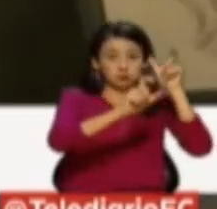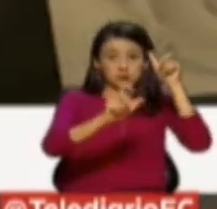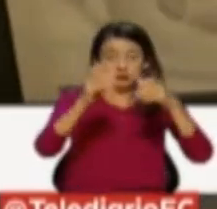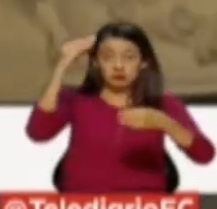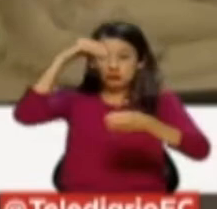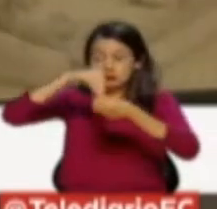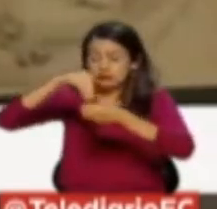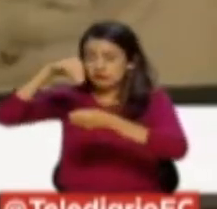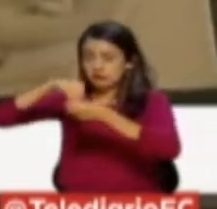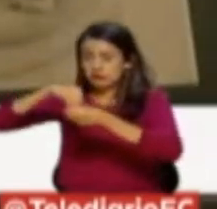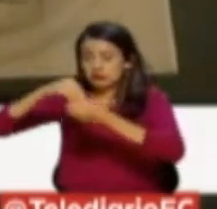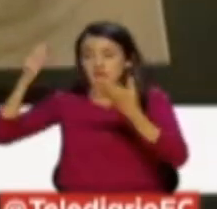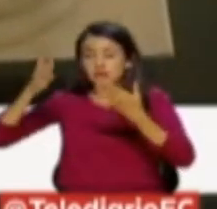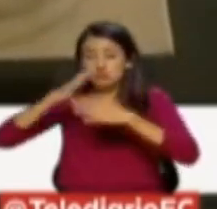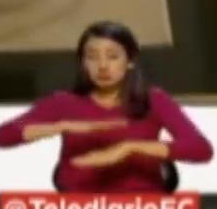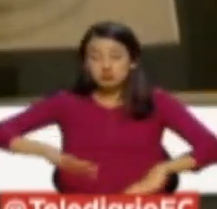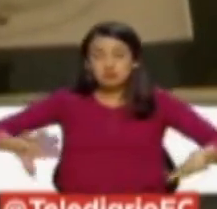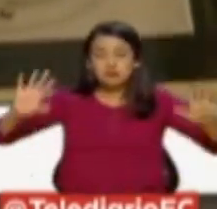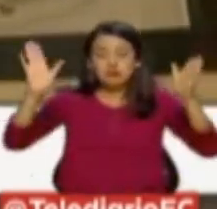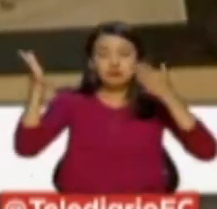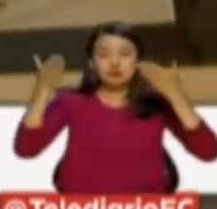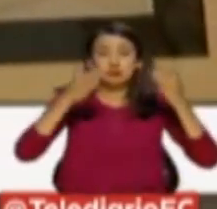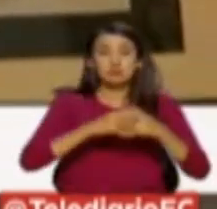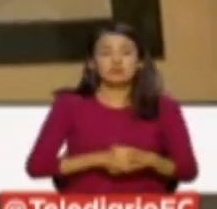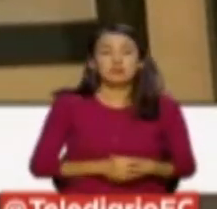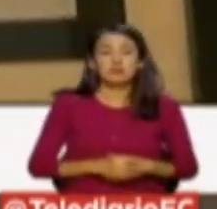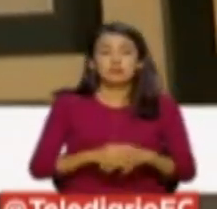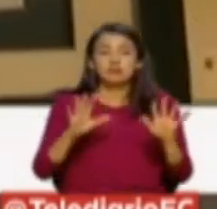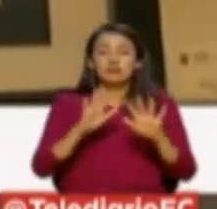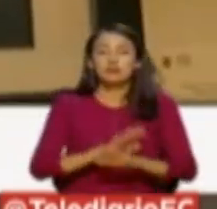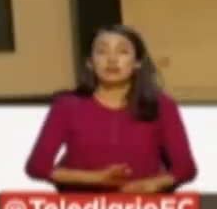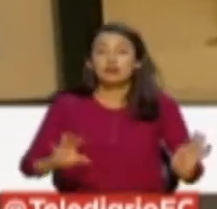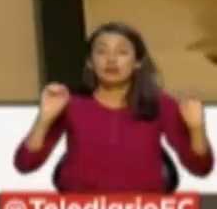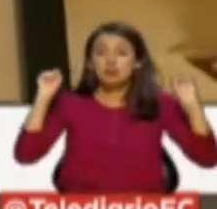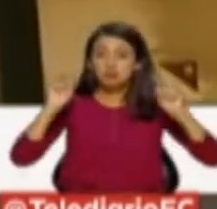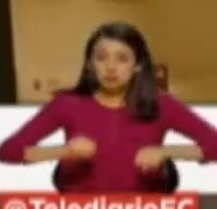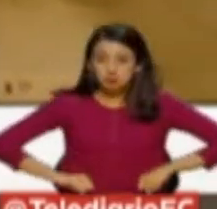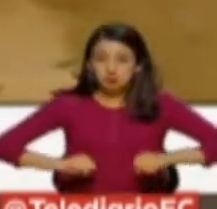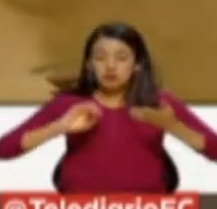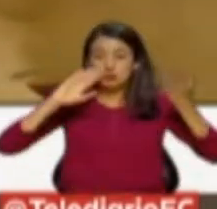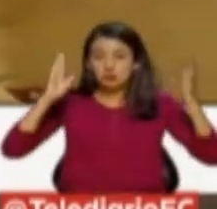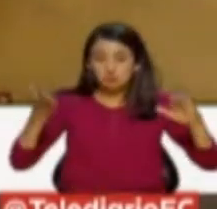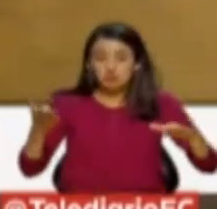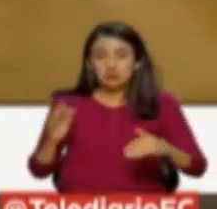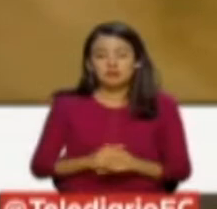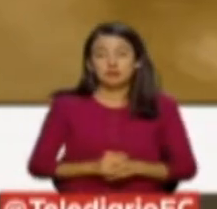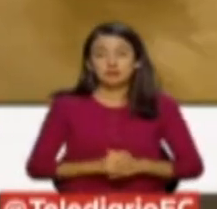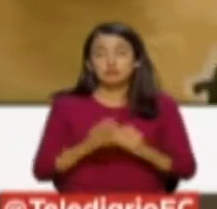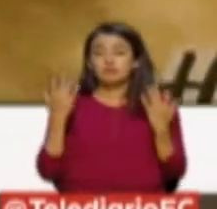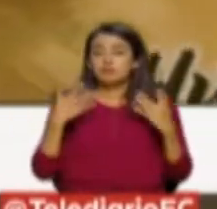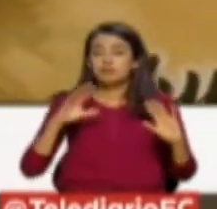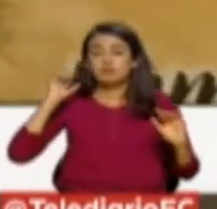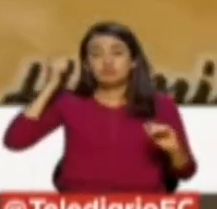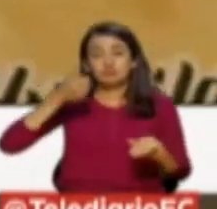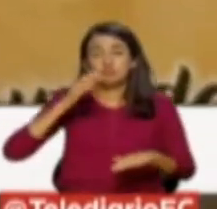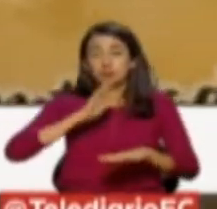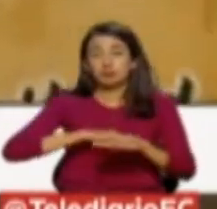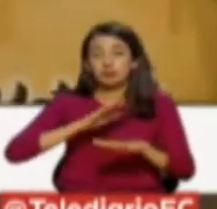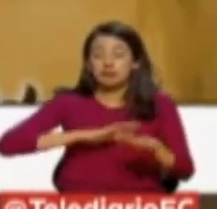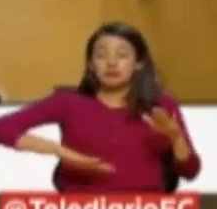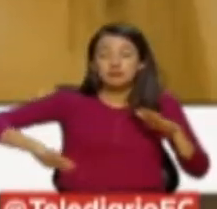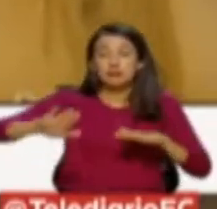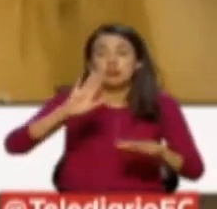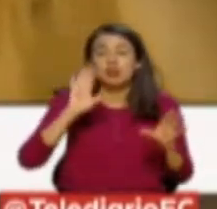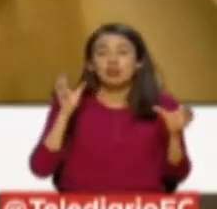refugian en la parte en la parte de la religión pero hay otras que no que mueren espiritualmente entonces dentro de esta sección